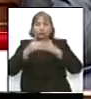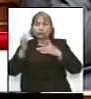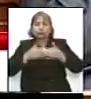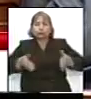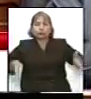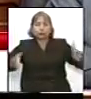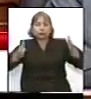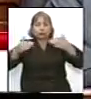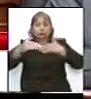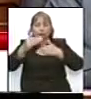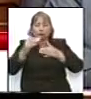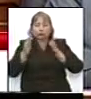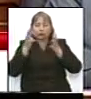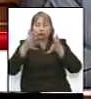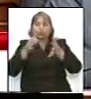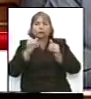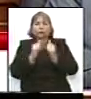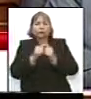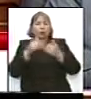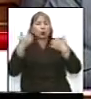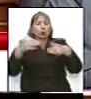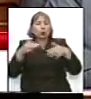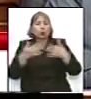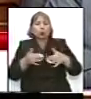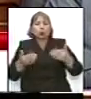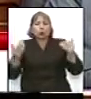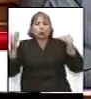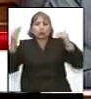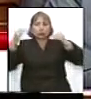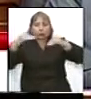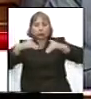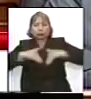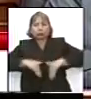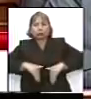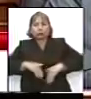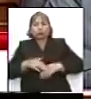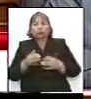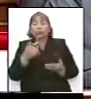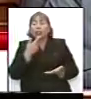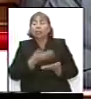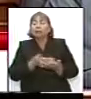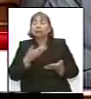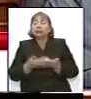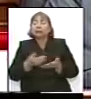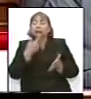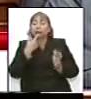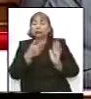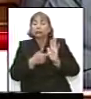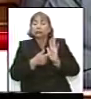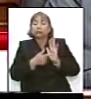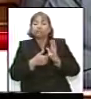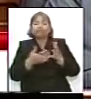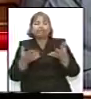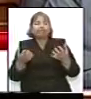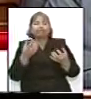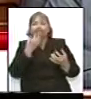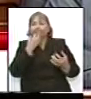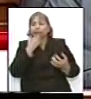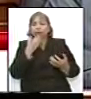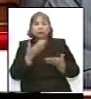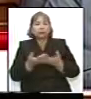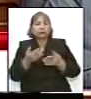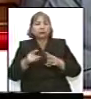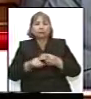el mismo que se encuentra en grave riesgo de destrucción, hecho que se ha agudizado a raíz